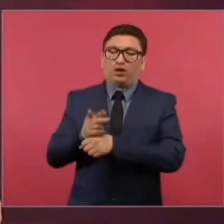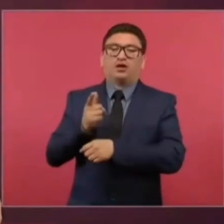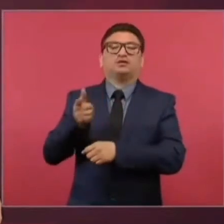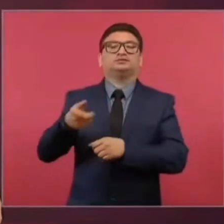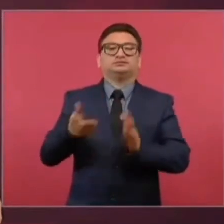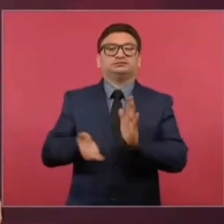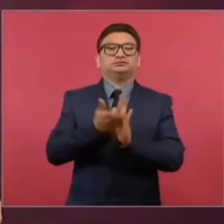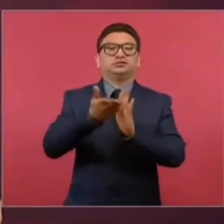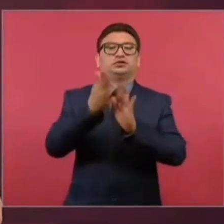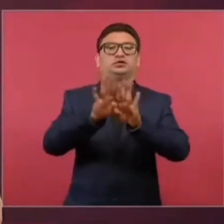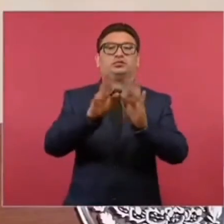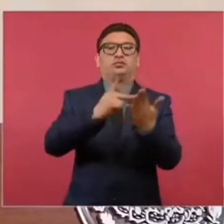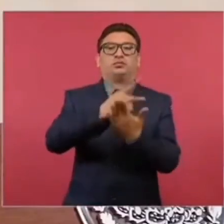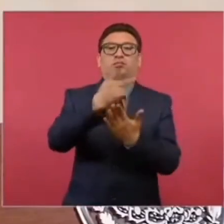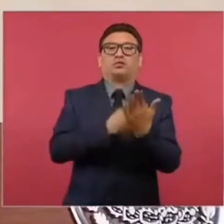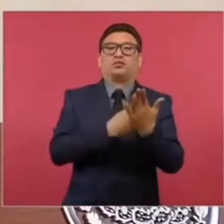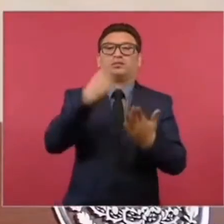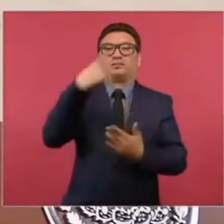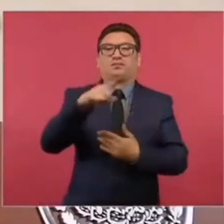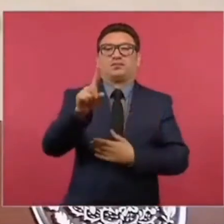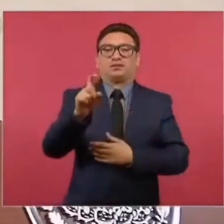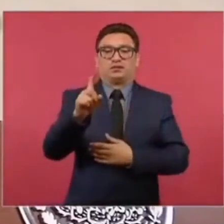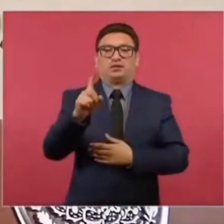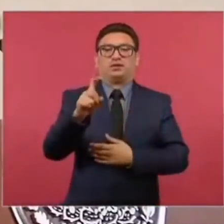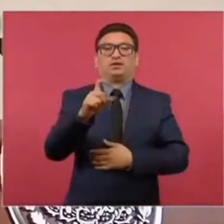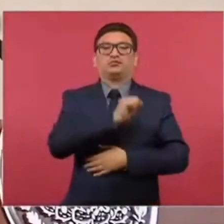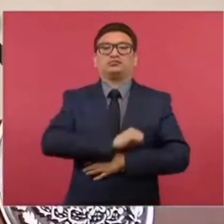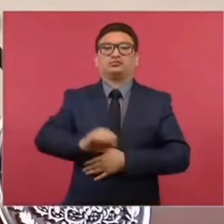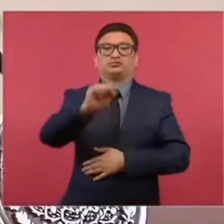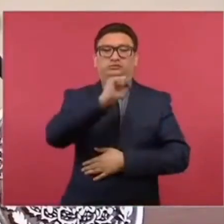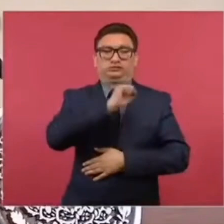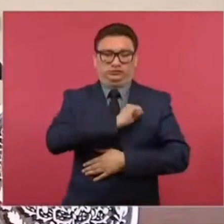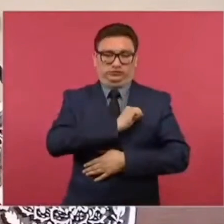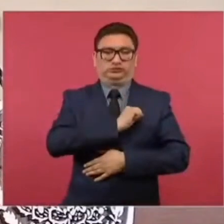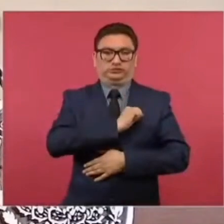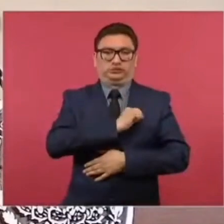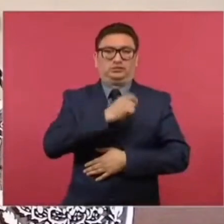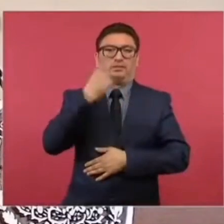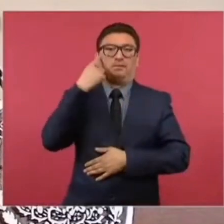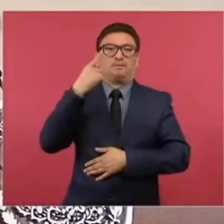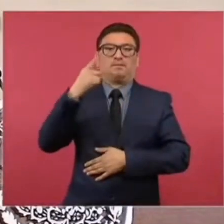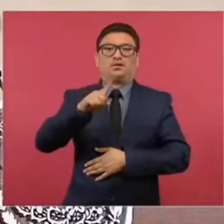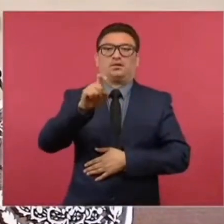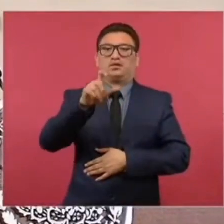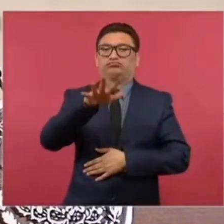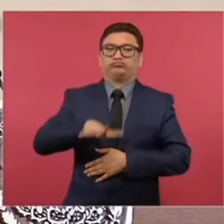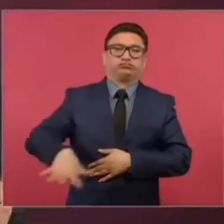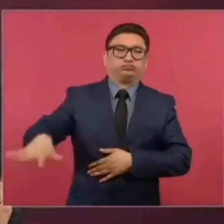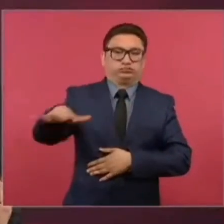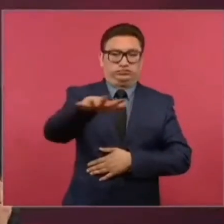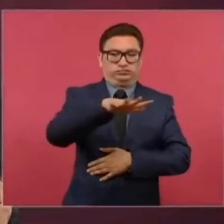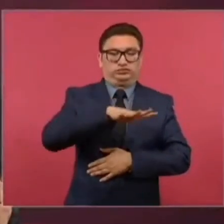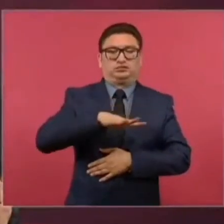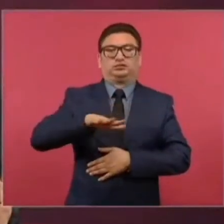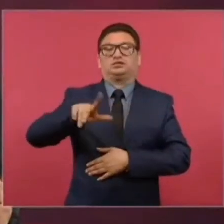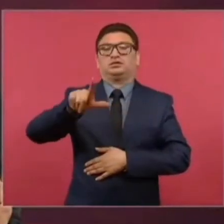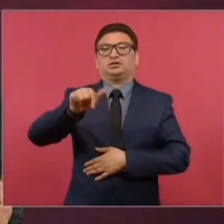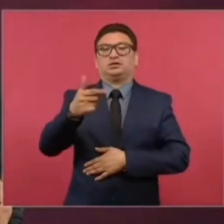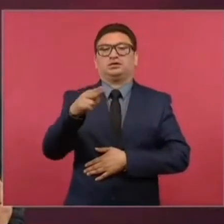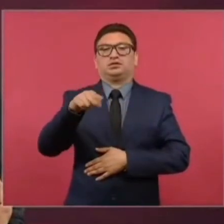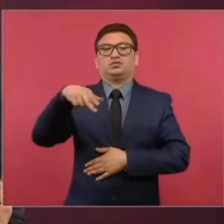en el programa de aguas saludables, agua saludable para la laguna. Ahí el